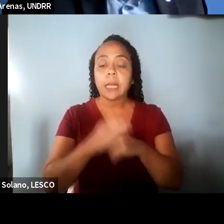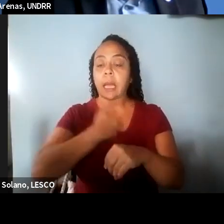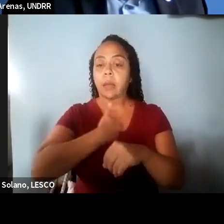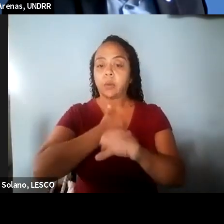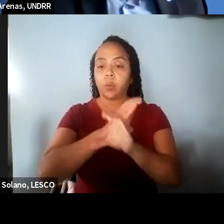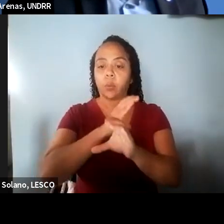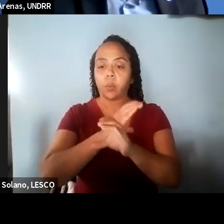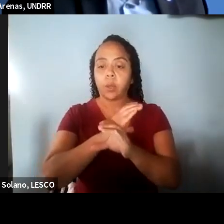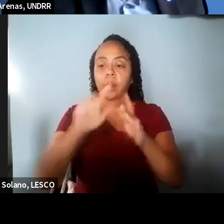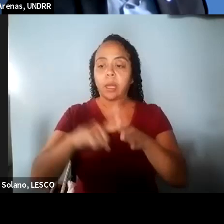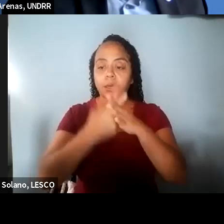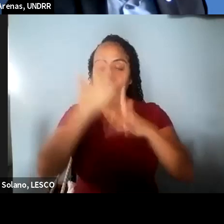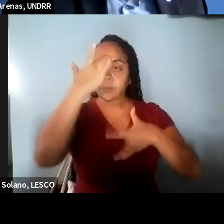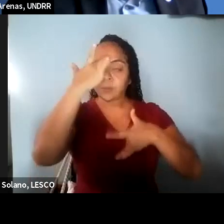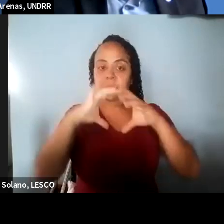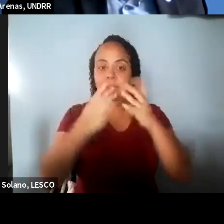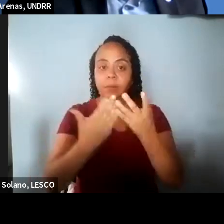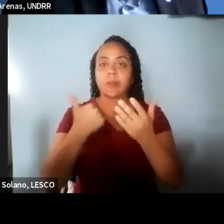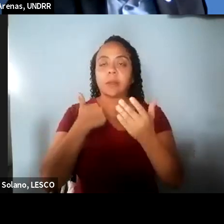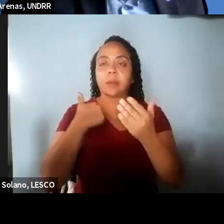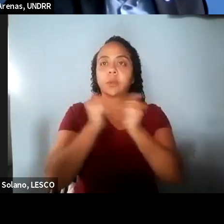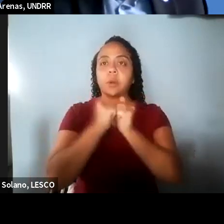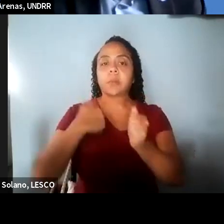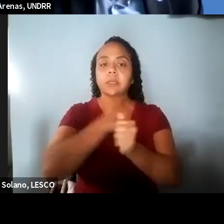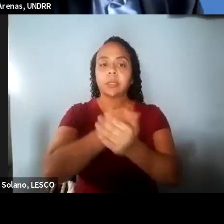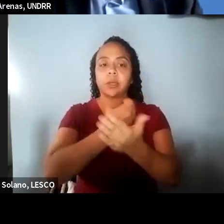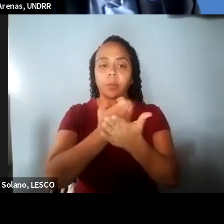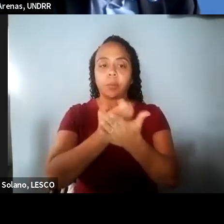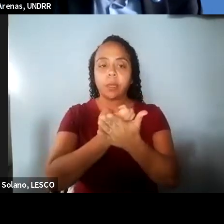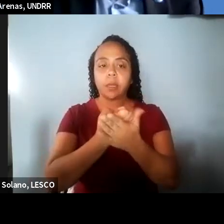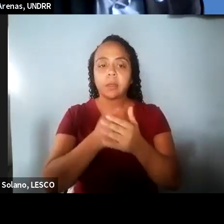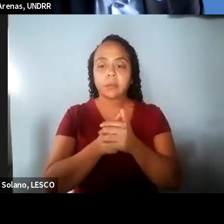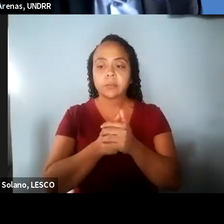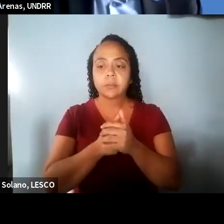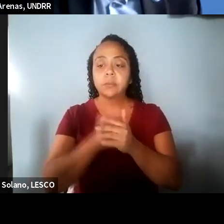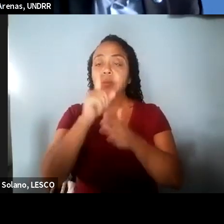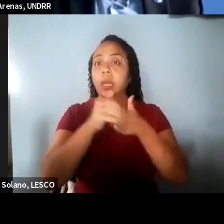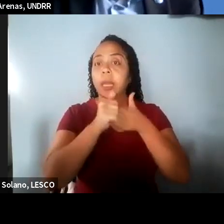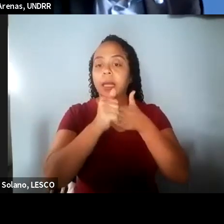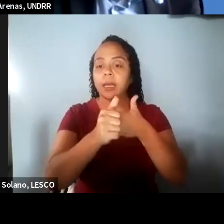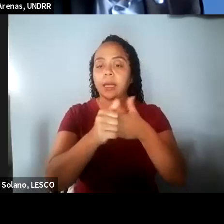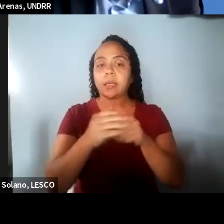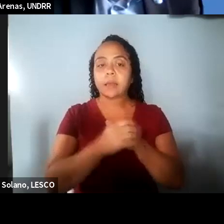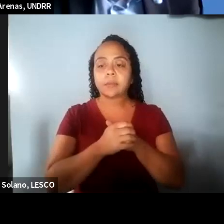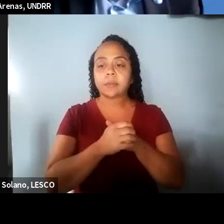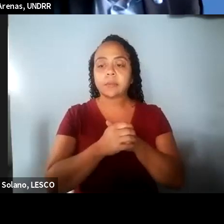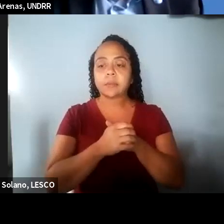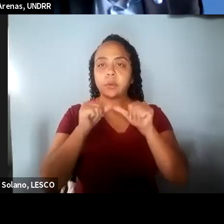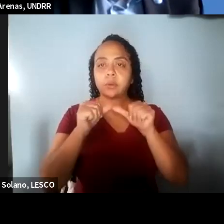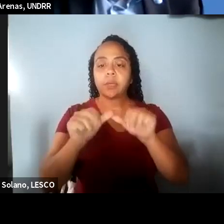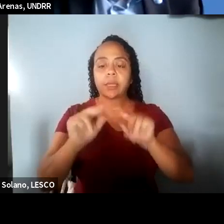inicio de la pandemia incluso generamos con el ministerio de economía industria y comercio una guía que la denominamos una guía de continuidad del negocio